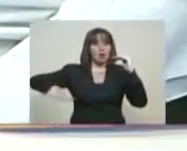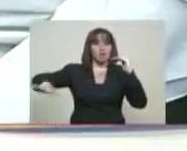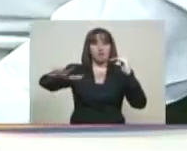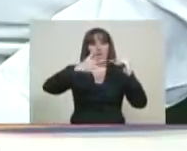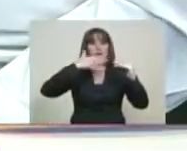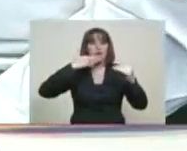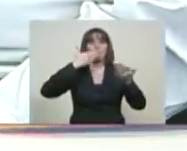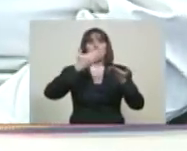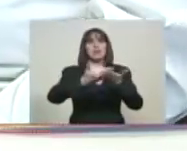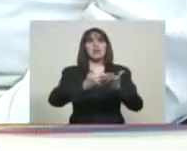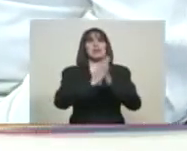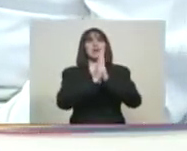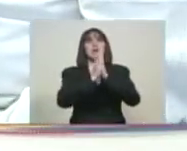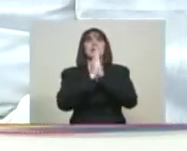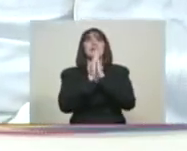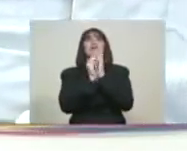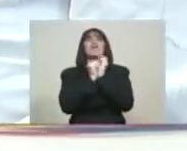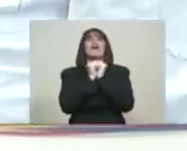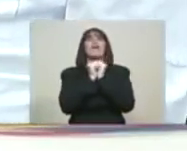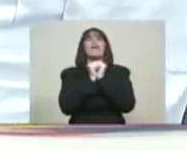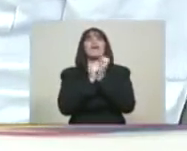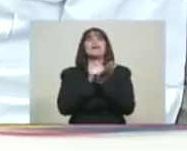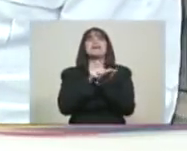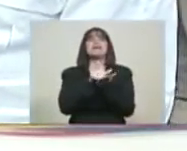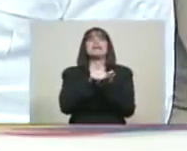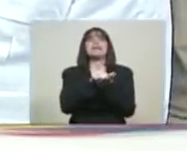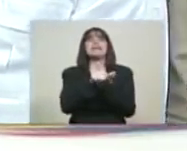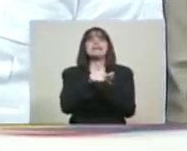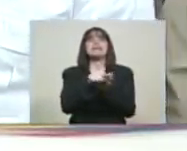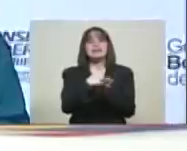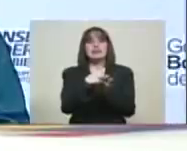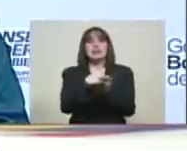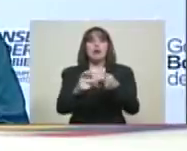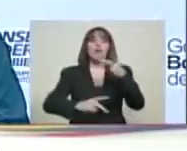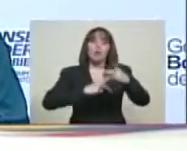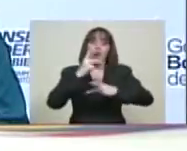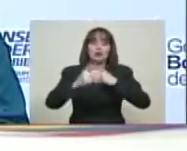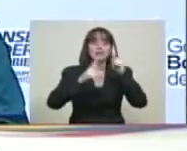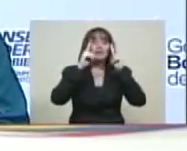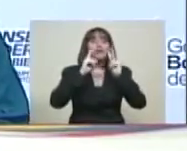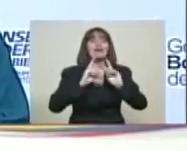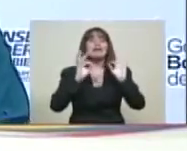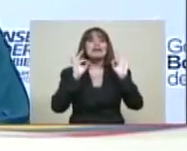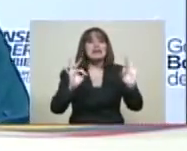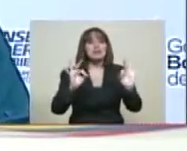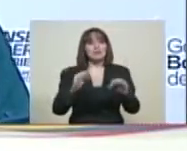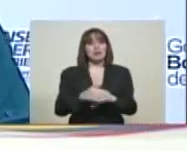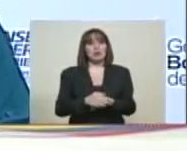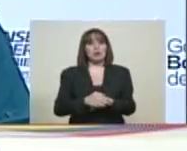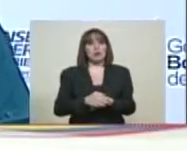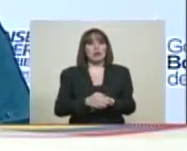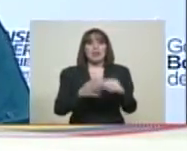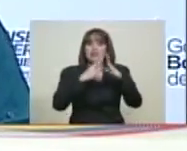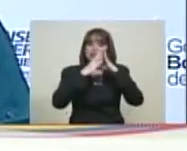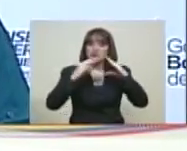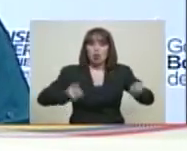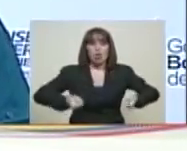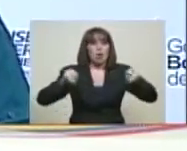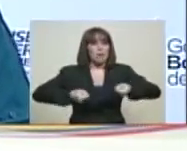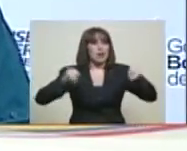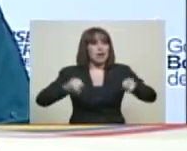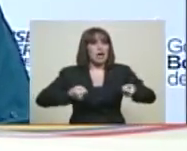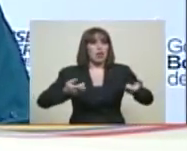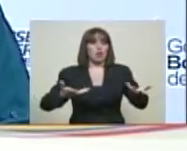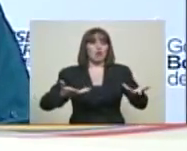clama clama que haya un proceso de saneamiento de todos los mercados municipales del